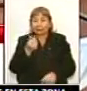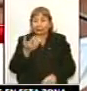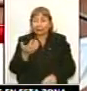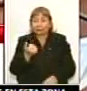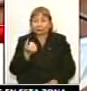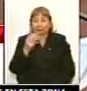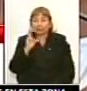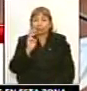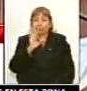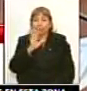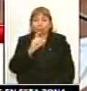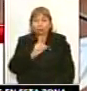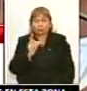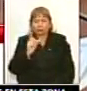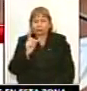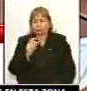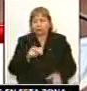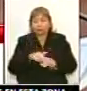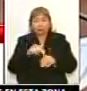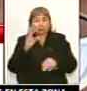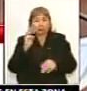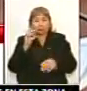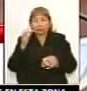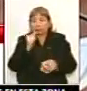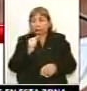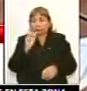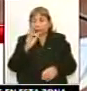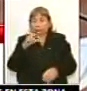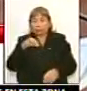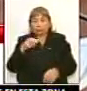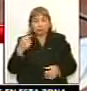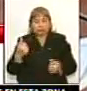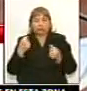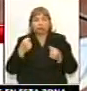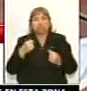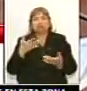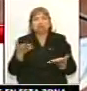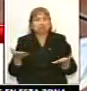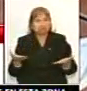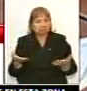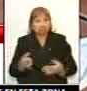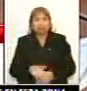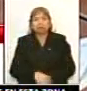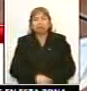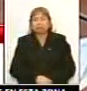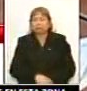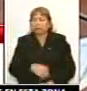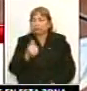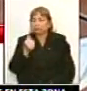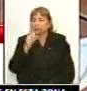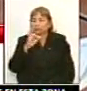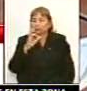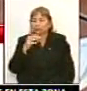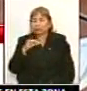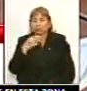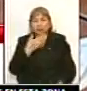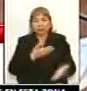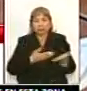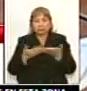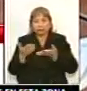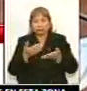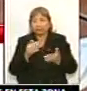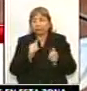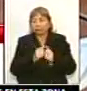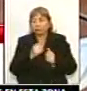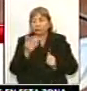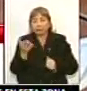los 65 años. Dijeron, van a desaparecer las AFPs. Están más fuertes que nunca. Les vamos a hacer un gran servicio. De